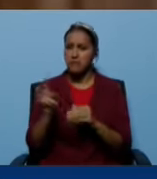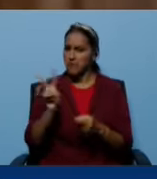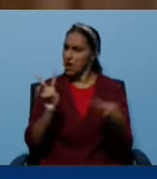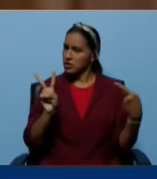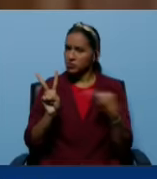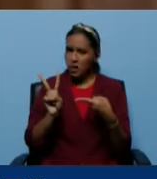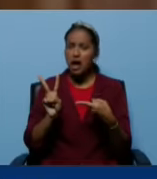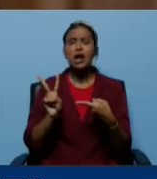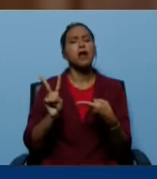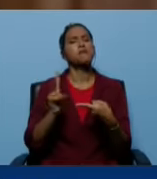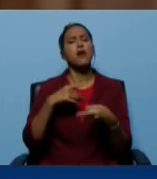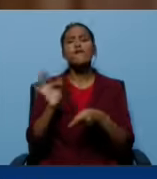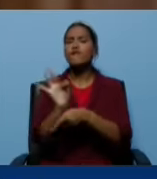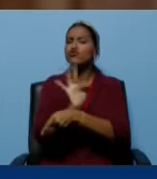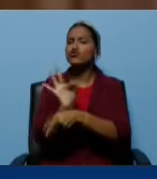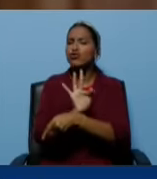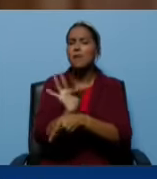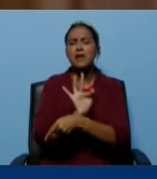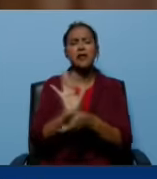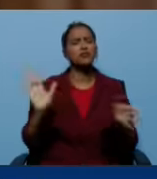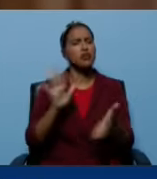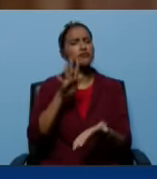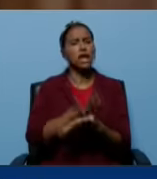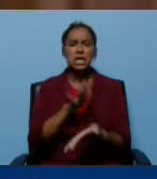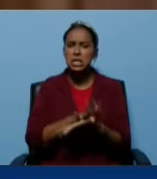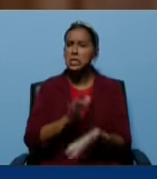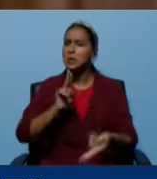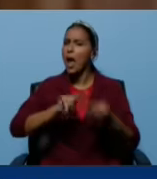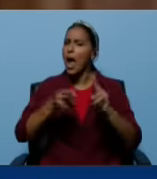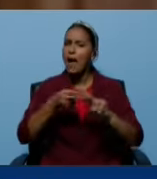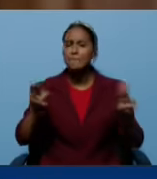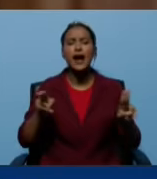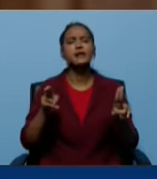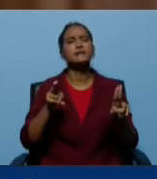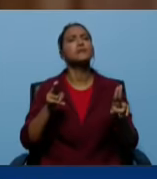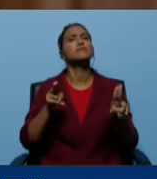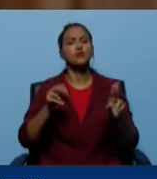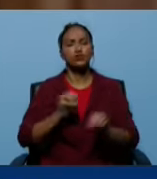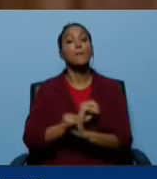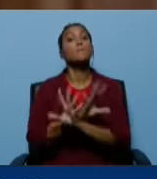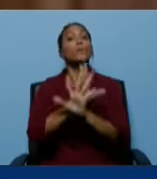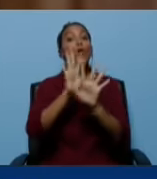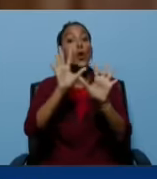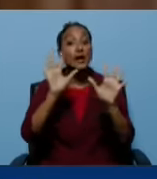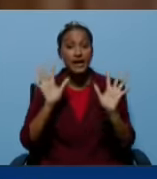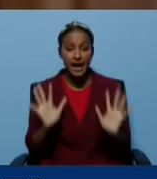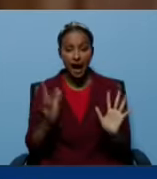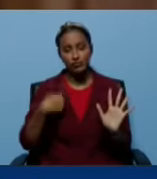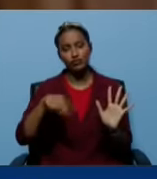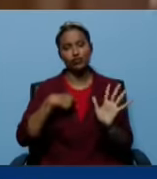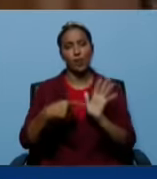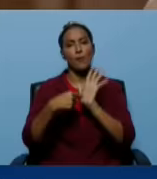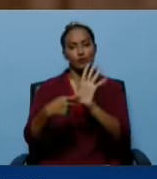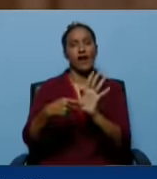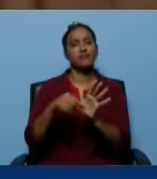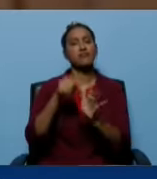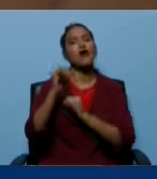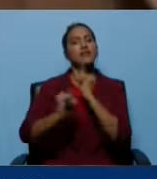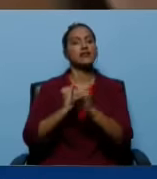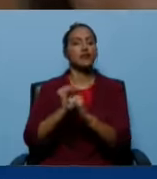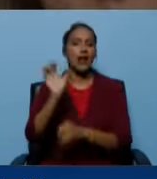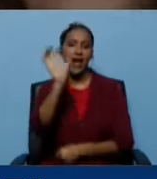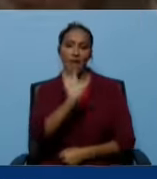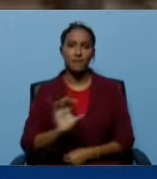su pleno funcionamiento, en paz, en tranquilidad, y ese es un mensaje muy claro que hemos transmitido el día de hoy al mundo entero. Muchas